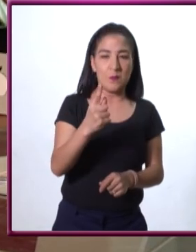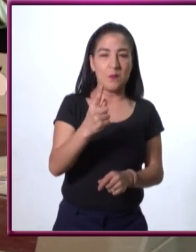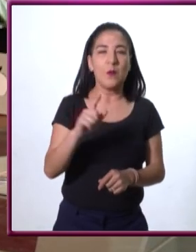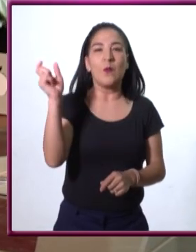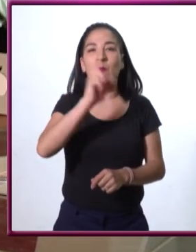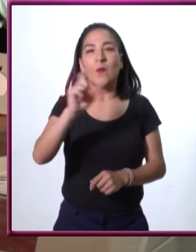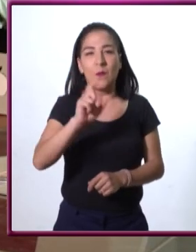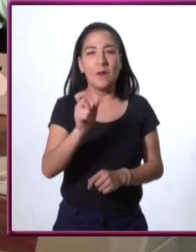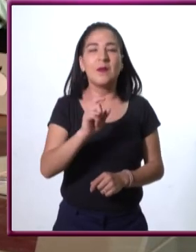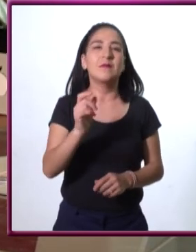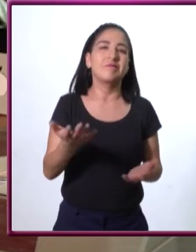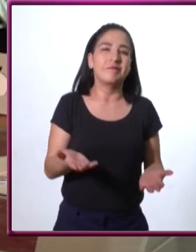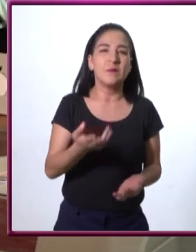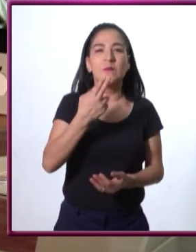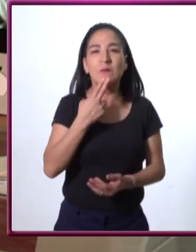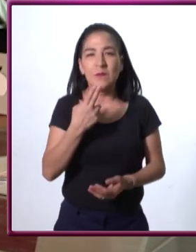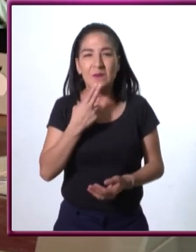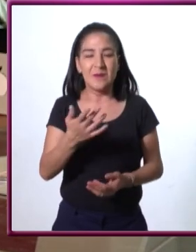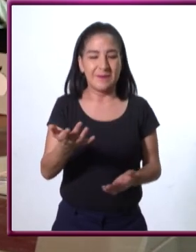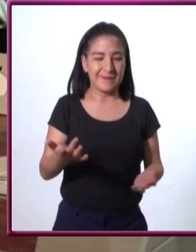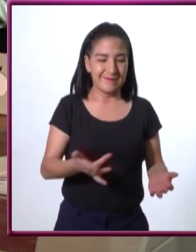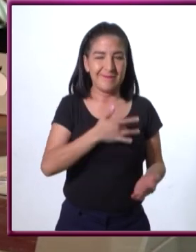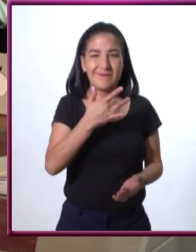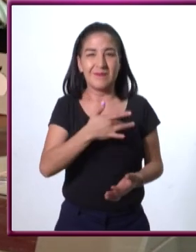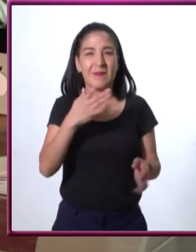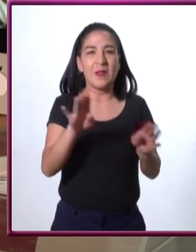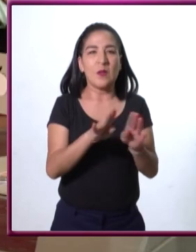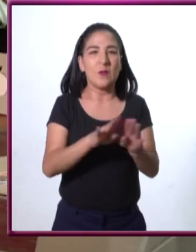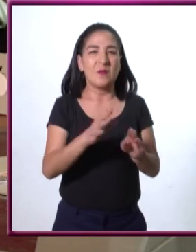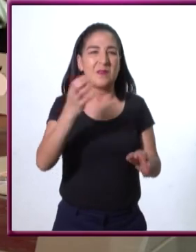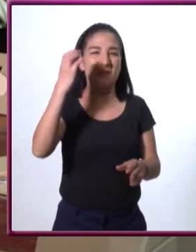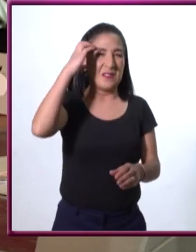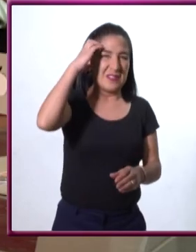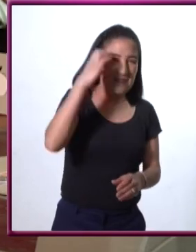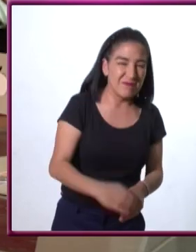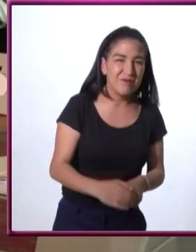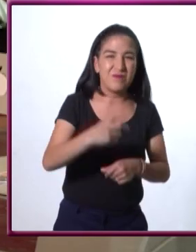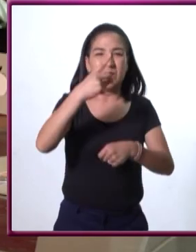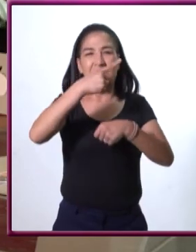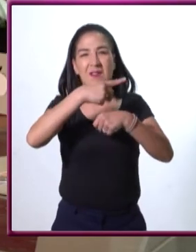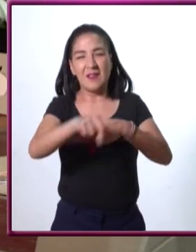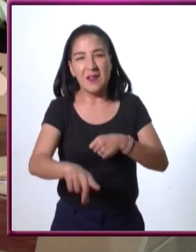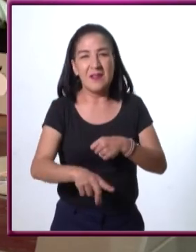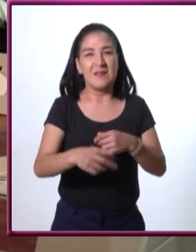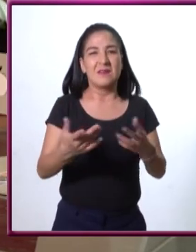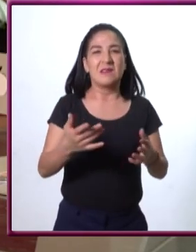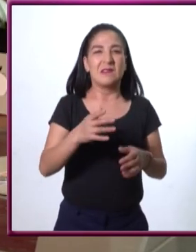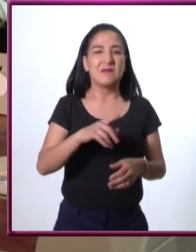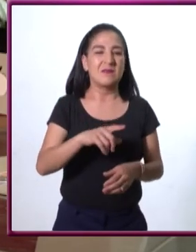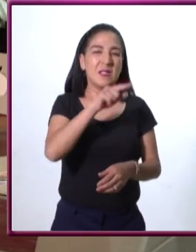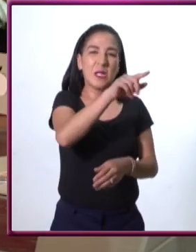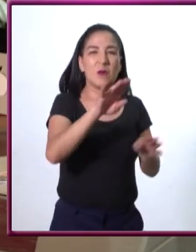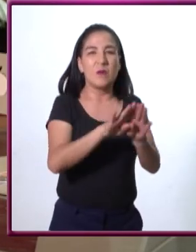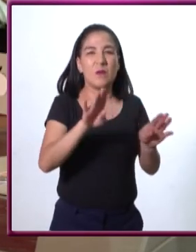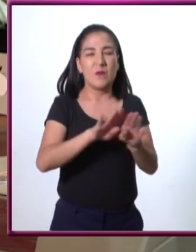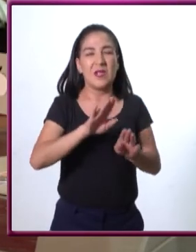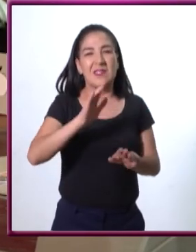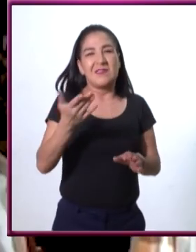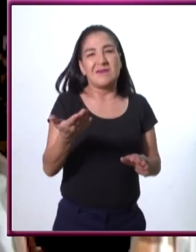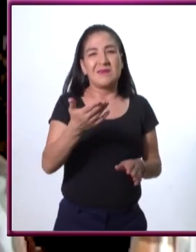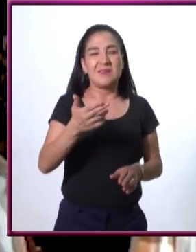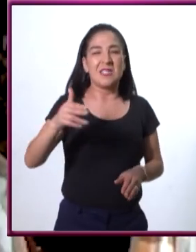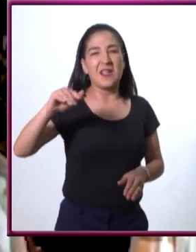es cuando se utiliza un estímulo de corte aversivo, ¿no? Dañino, que lastima al